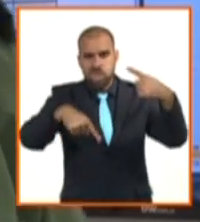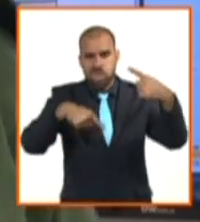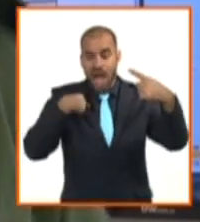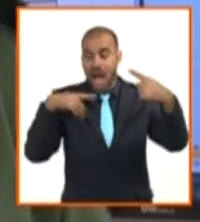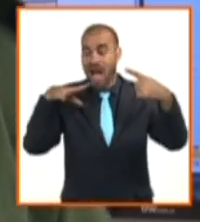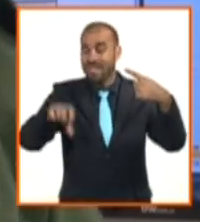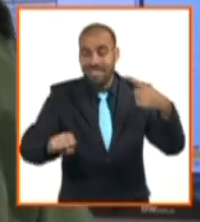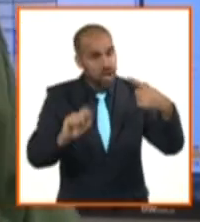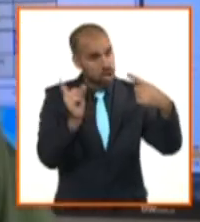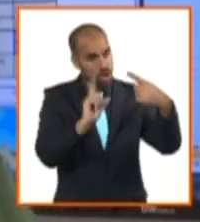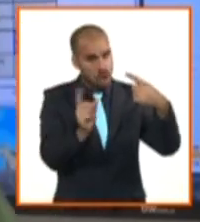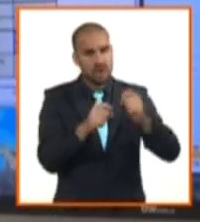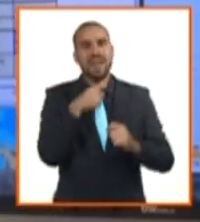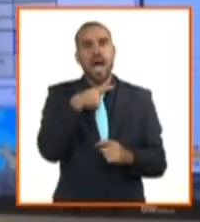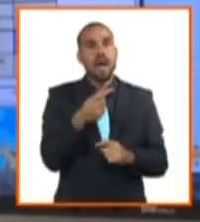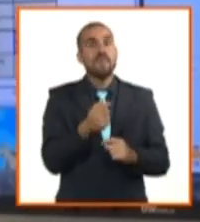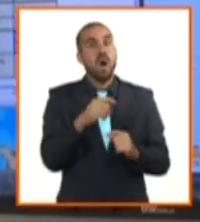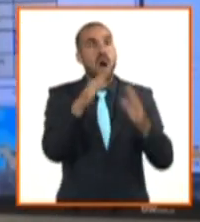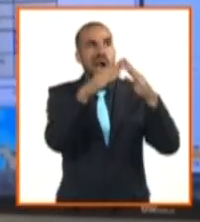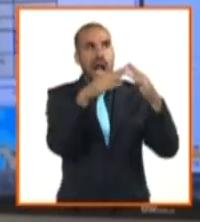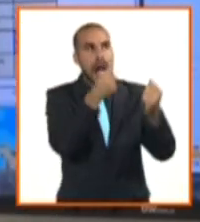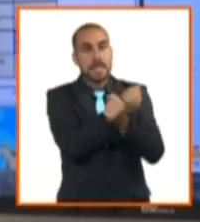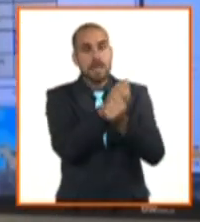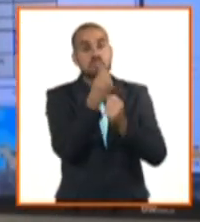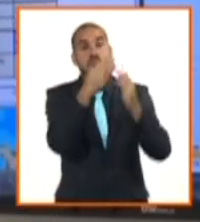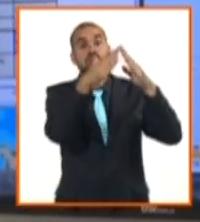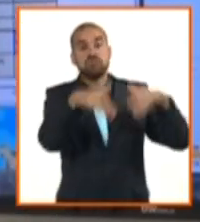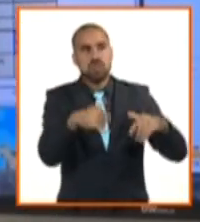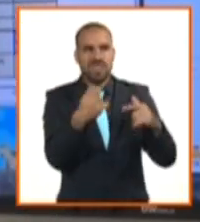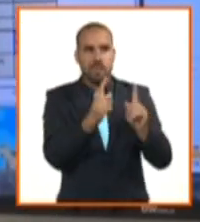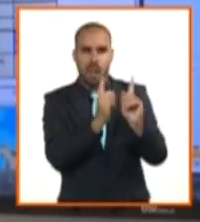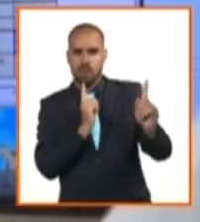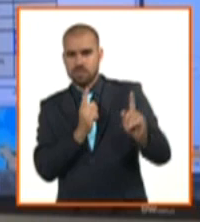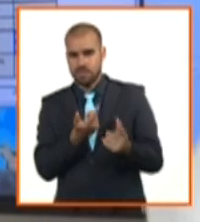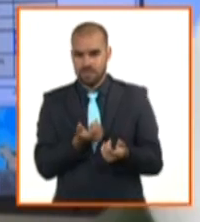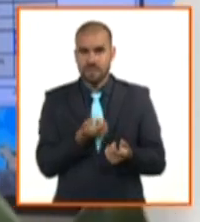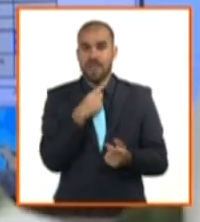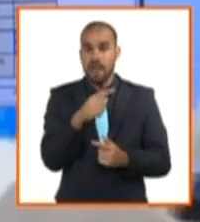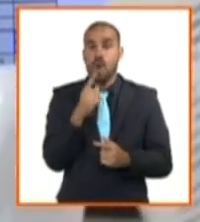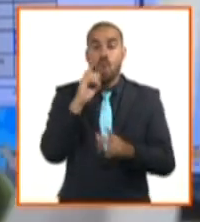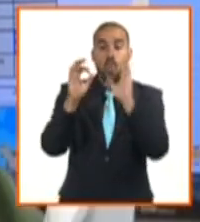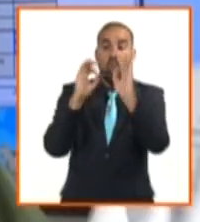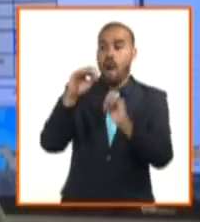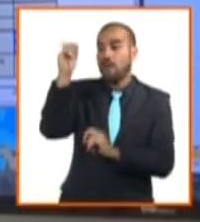con peligro derrumbe el deslizamiento del terreno protegerse de las descargas eléctricas